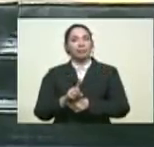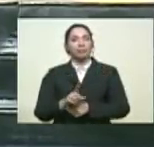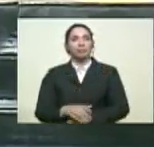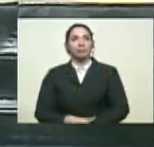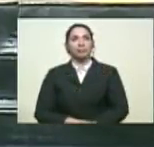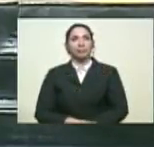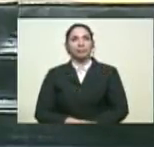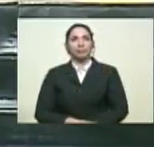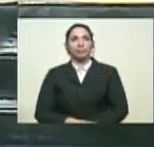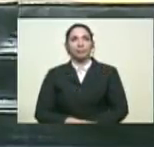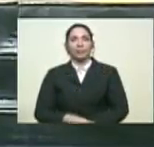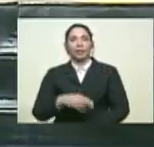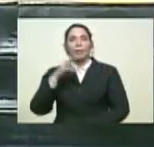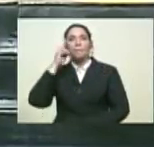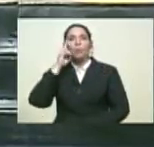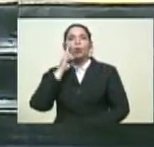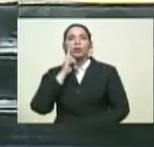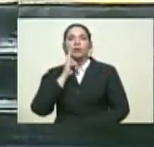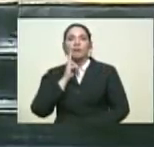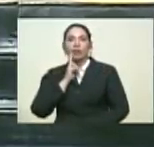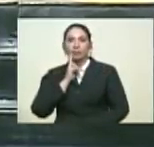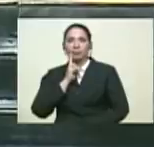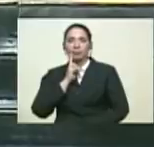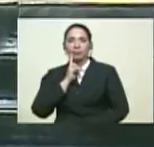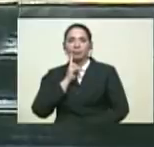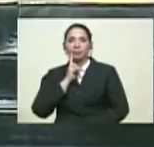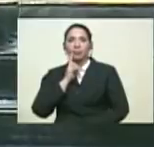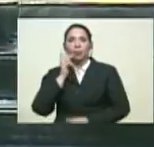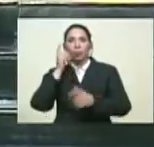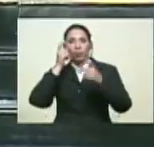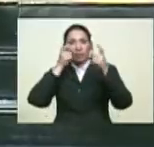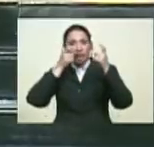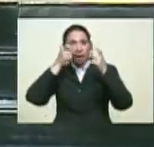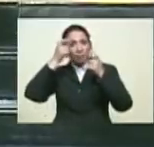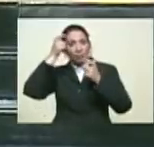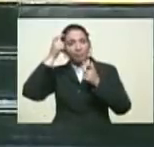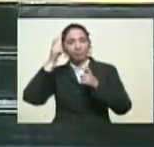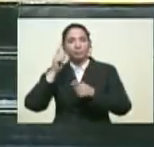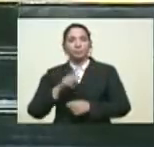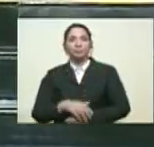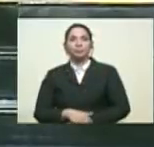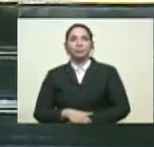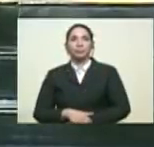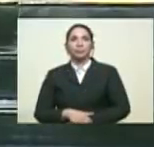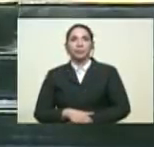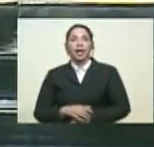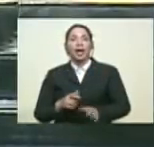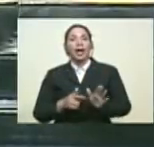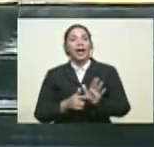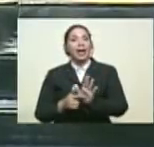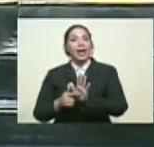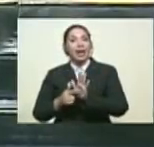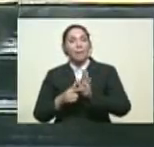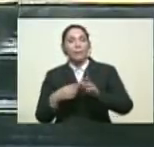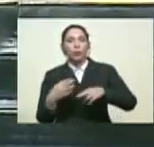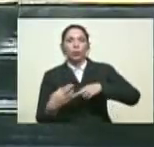por Bolívar, por Chávez, por el ejemplo revolucionario,